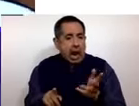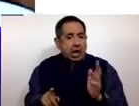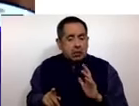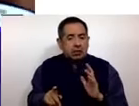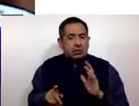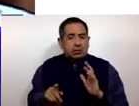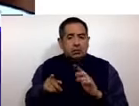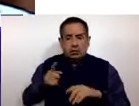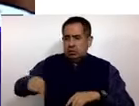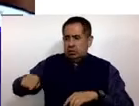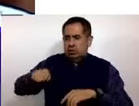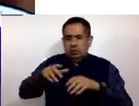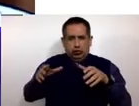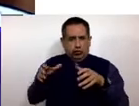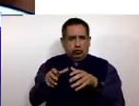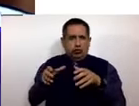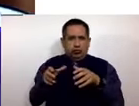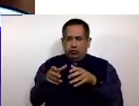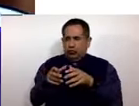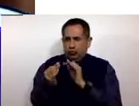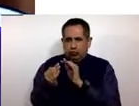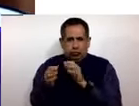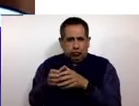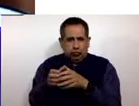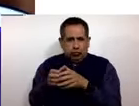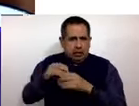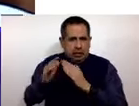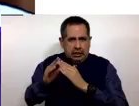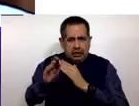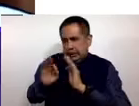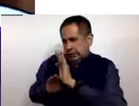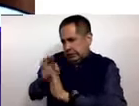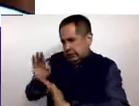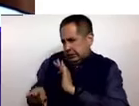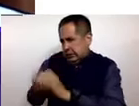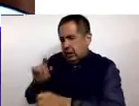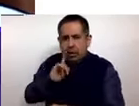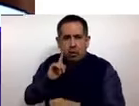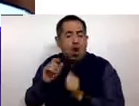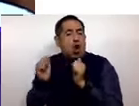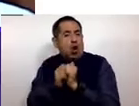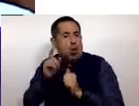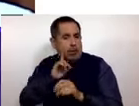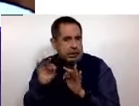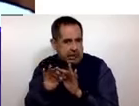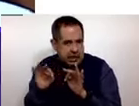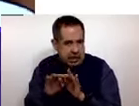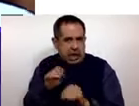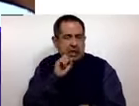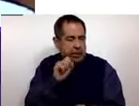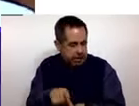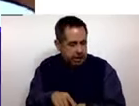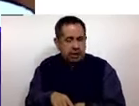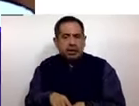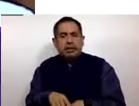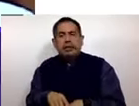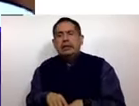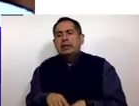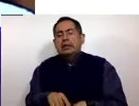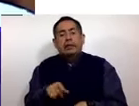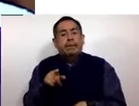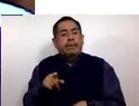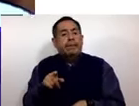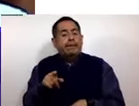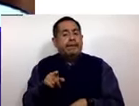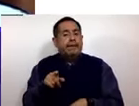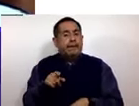como parte de mi círculo muy cercano de cuidados de mi abuela, con una de mis tías también, y narra